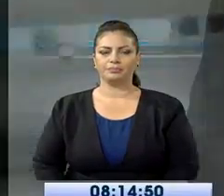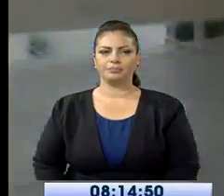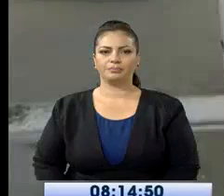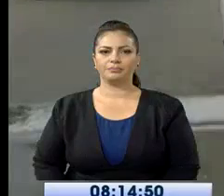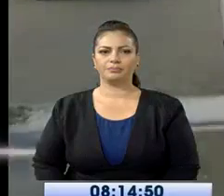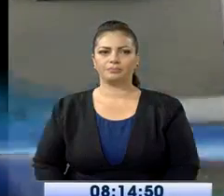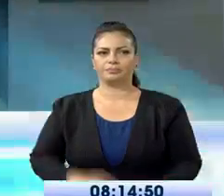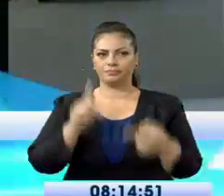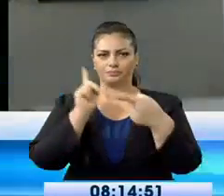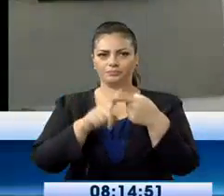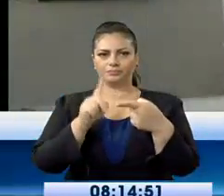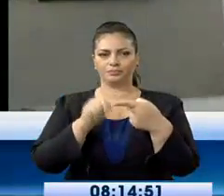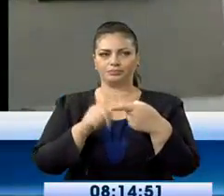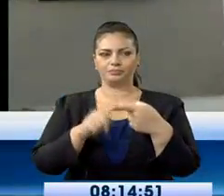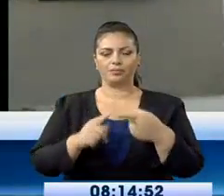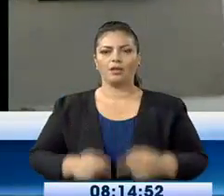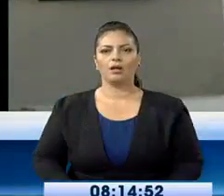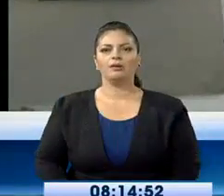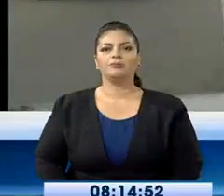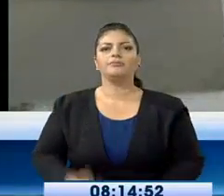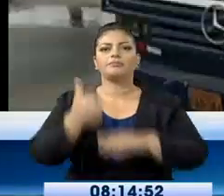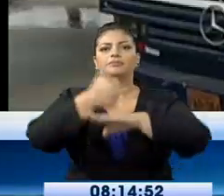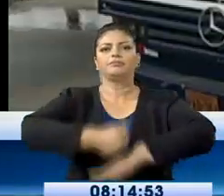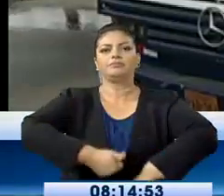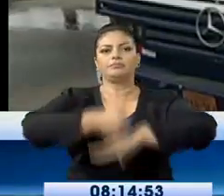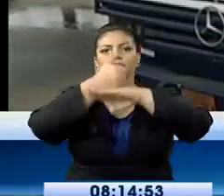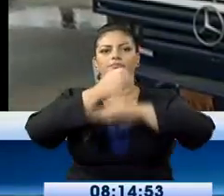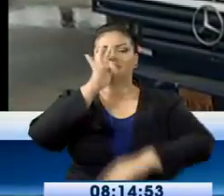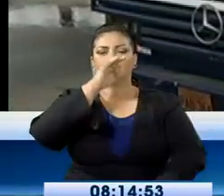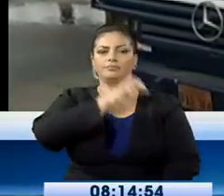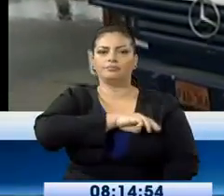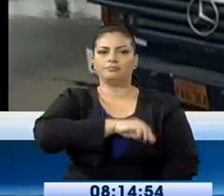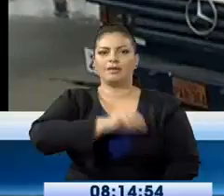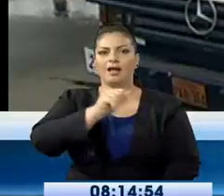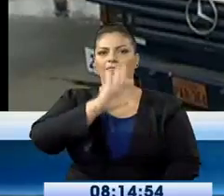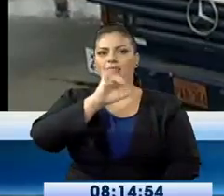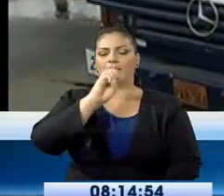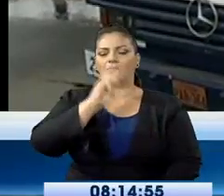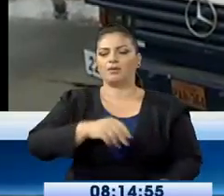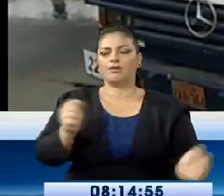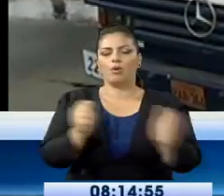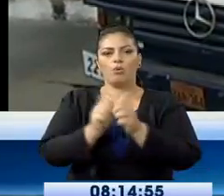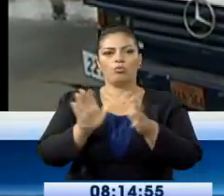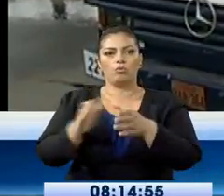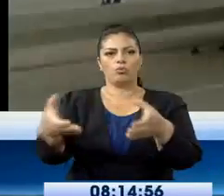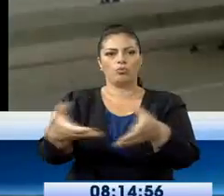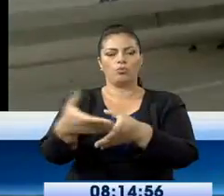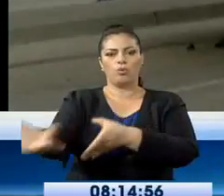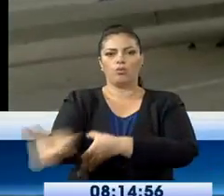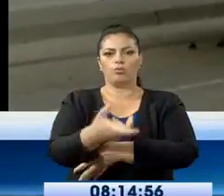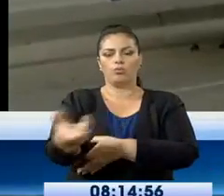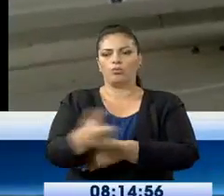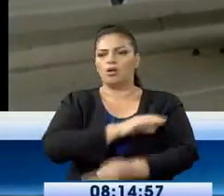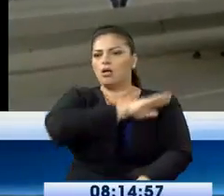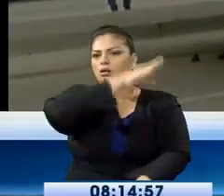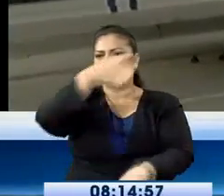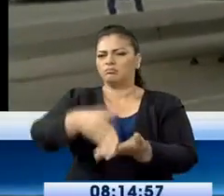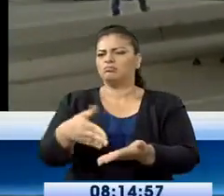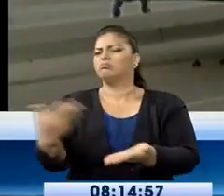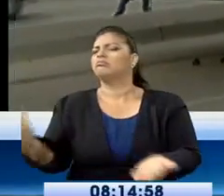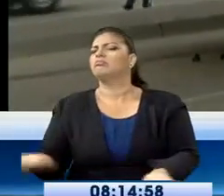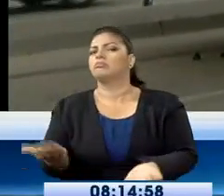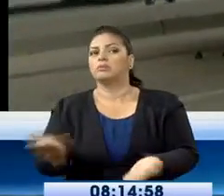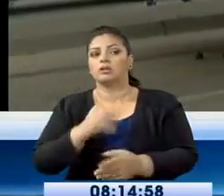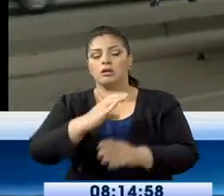La primera emergencia por la que fueron llamados los agentes de la ATM y del Cuerpo de Bomberos fue porque este autobús de transporte